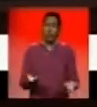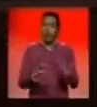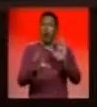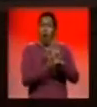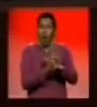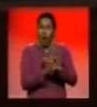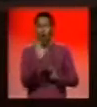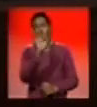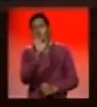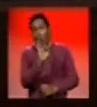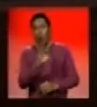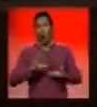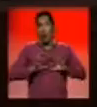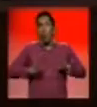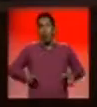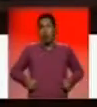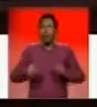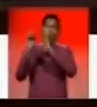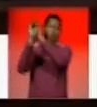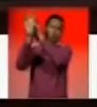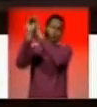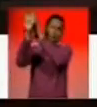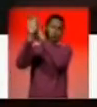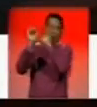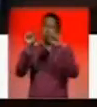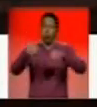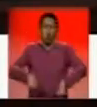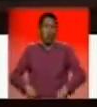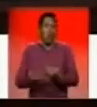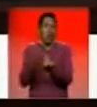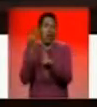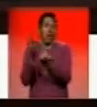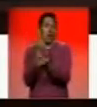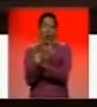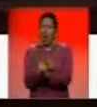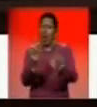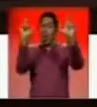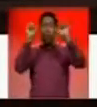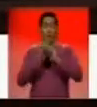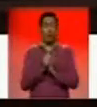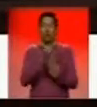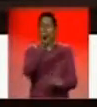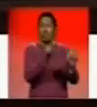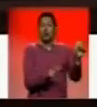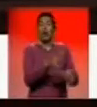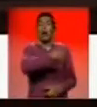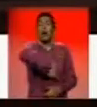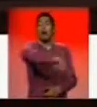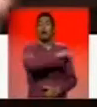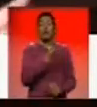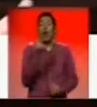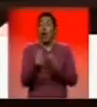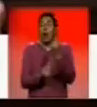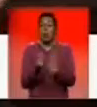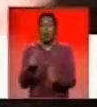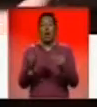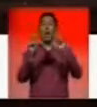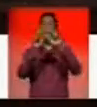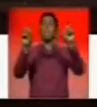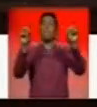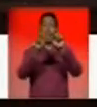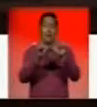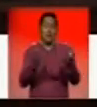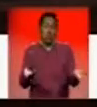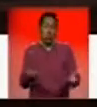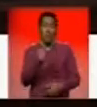ilícitas. Vemos que la gran mayoría de gente que hace esta situación es gente que proviene de empresas, y esto estamos hablando